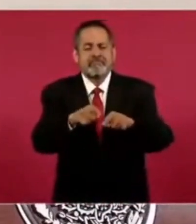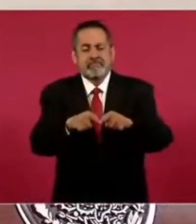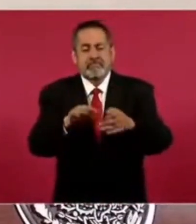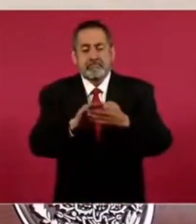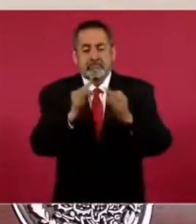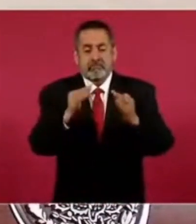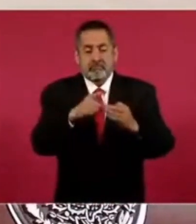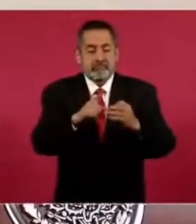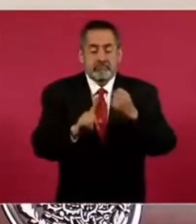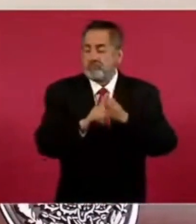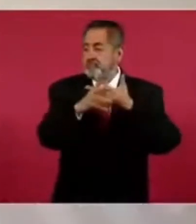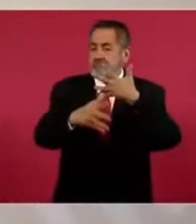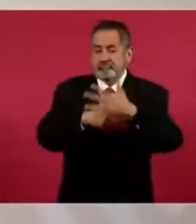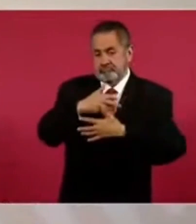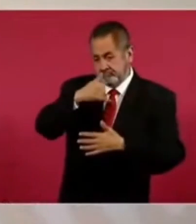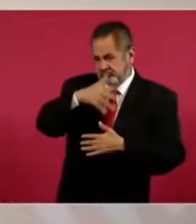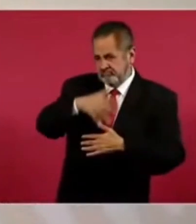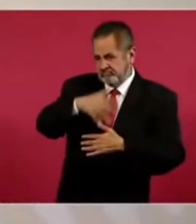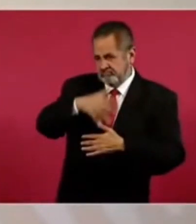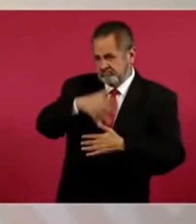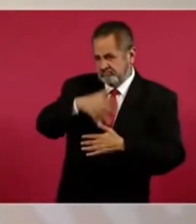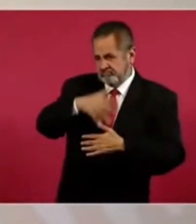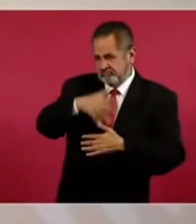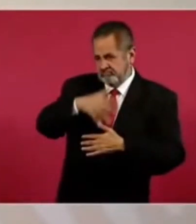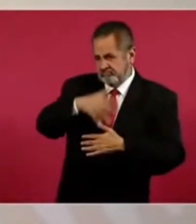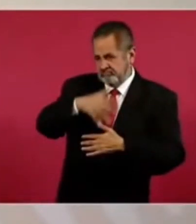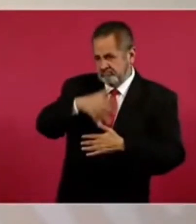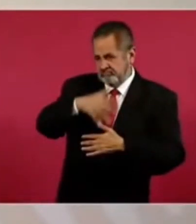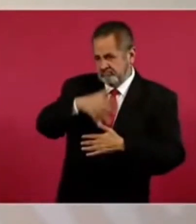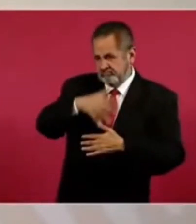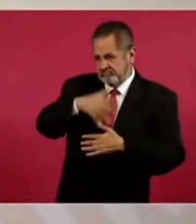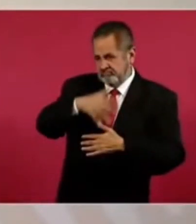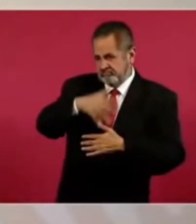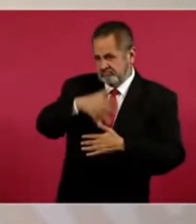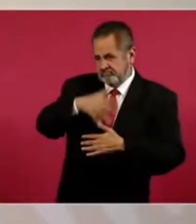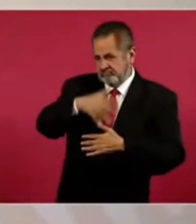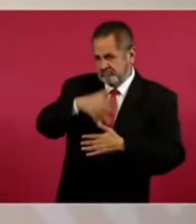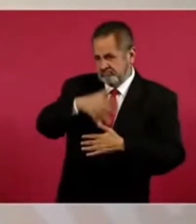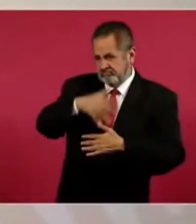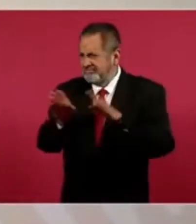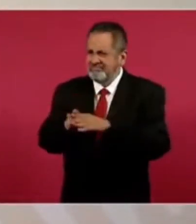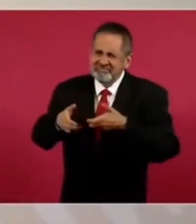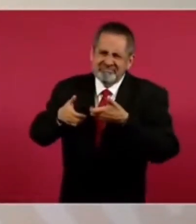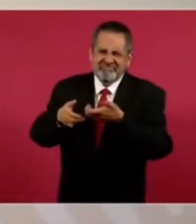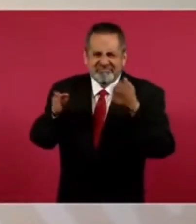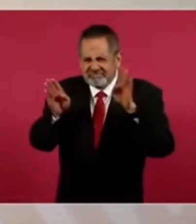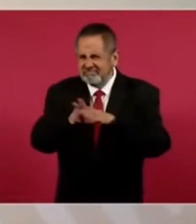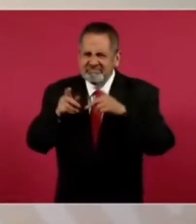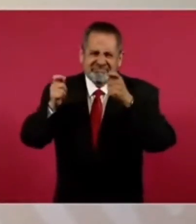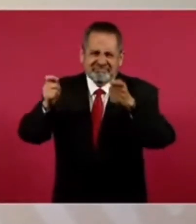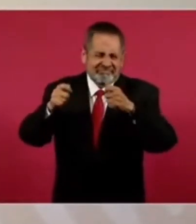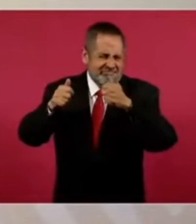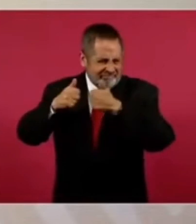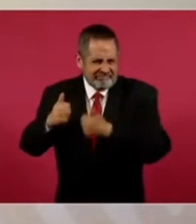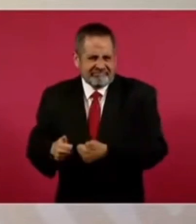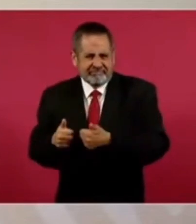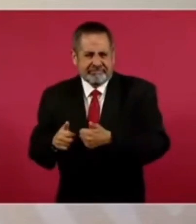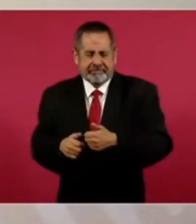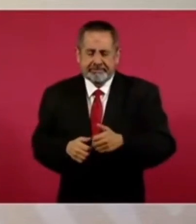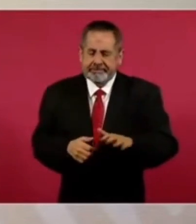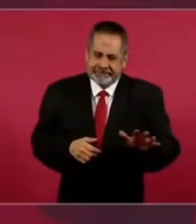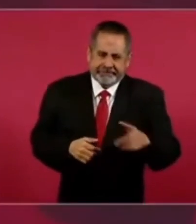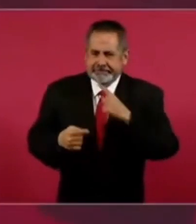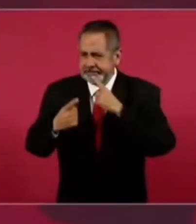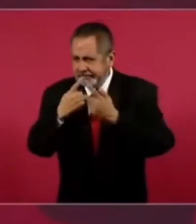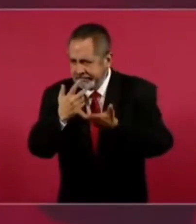rebeló la gente, no vamos, aquí nos quedamos, cerramos la carretera. casi todo un día hablando,